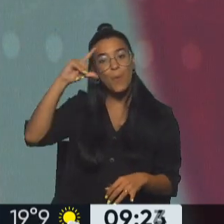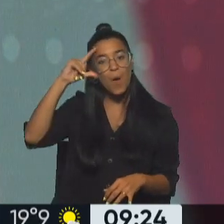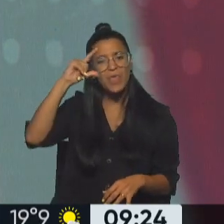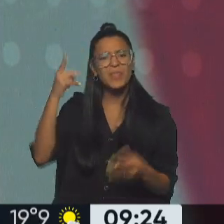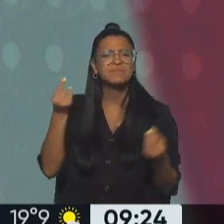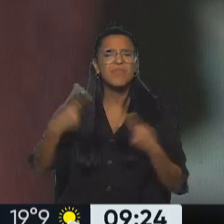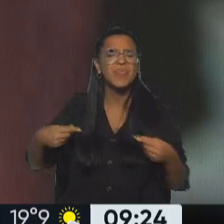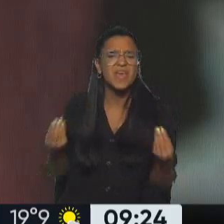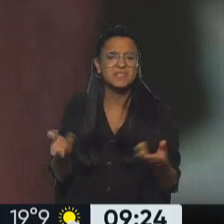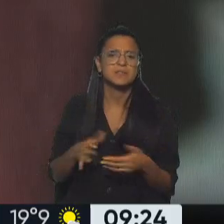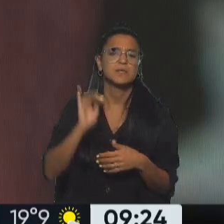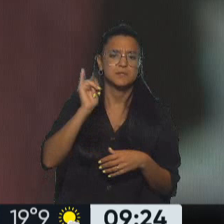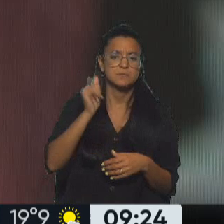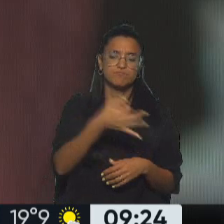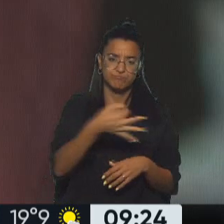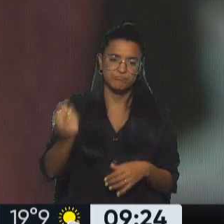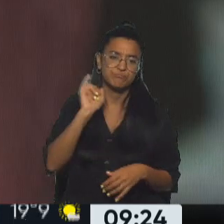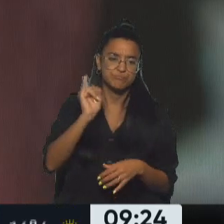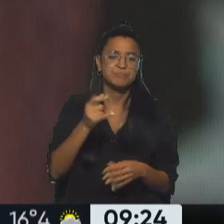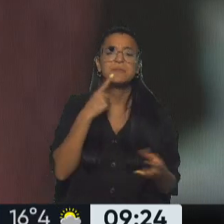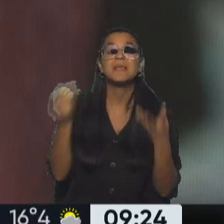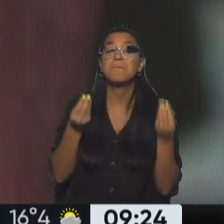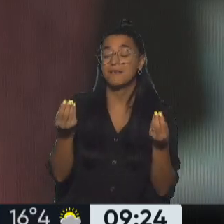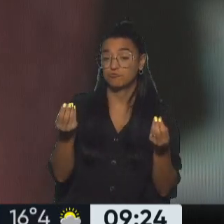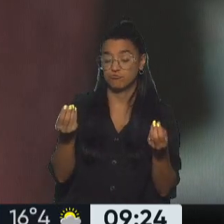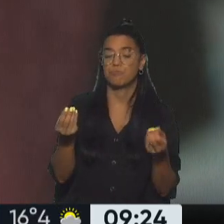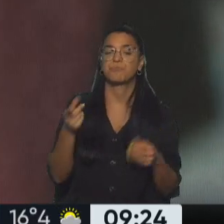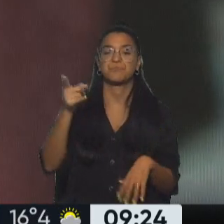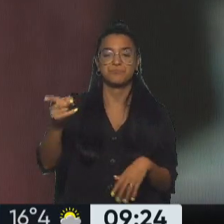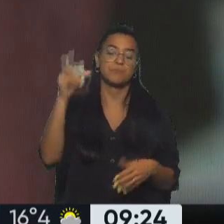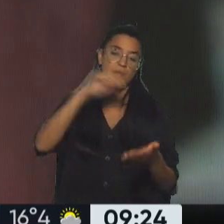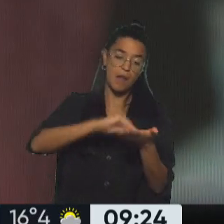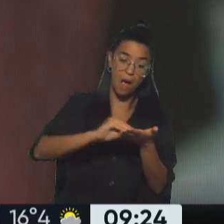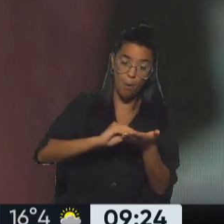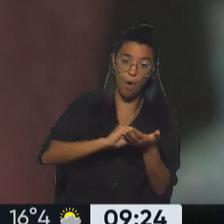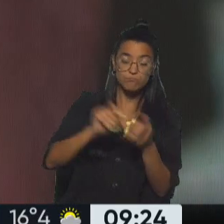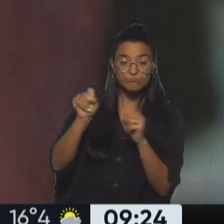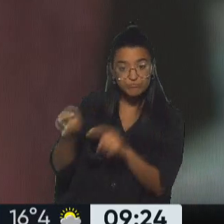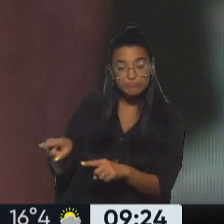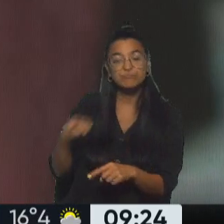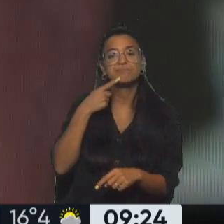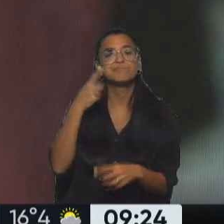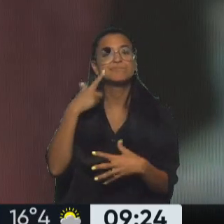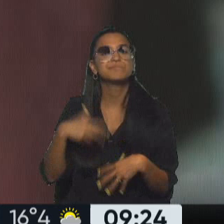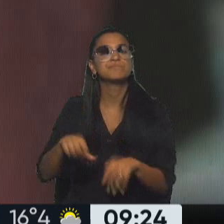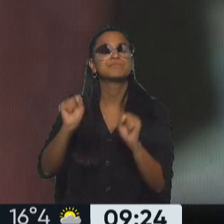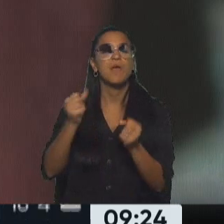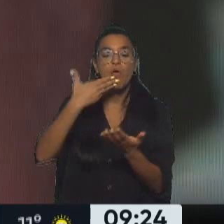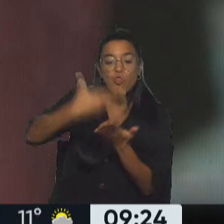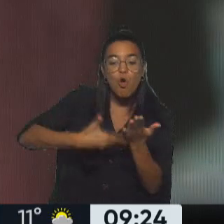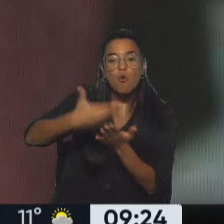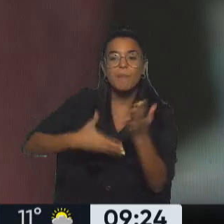qué se trata Alejandro Esta sí es así lo que sucedió fue que sus abogados presuntamente encontraron documentos